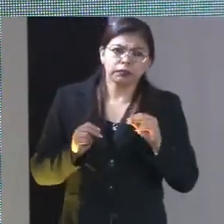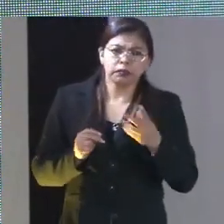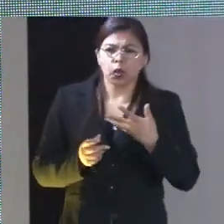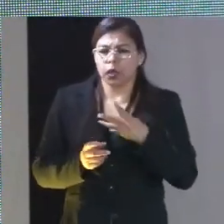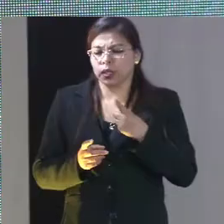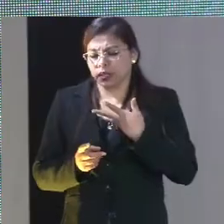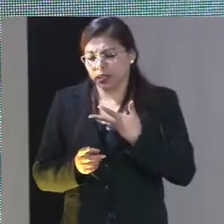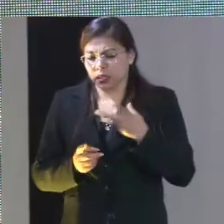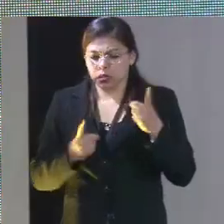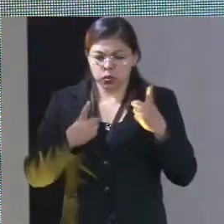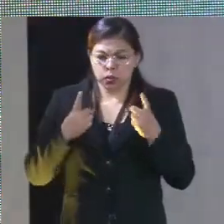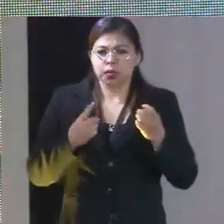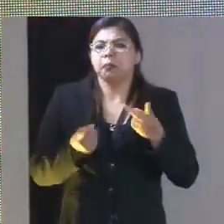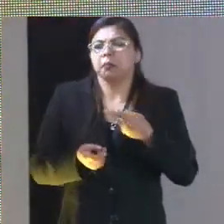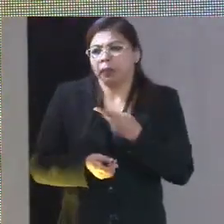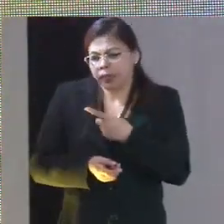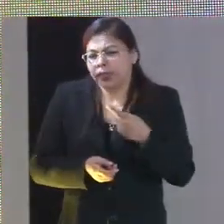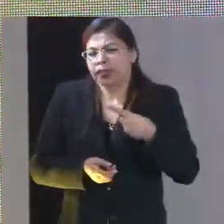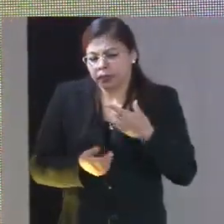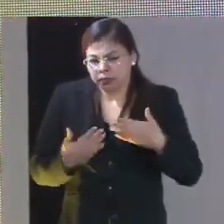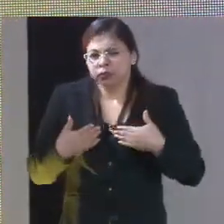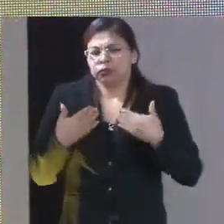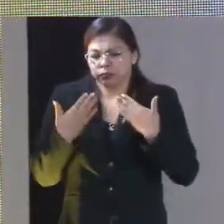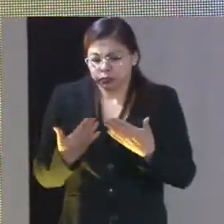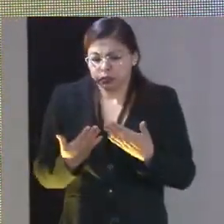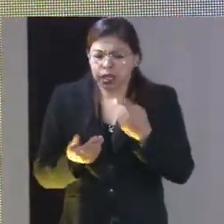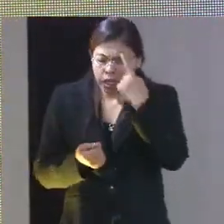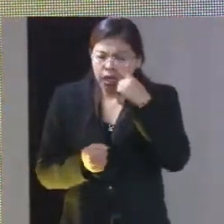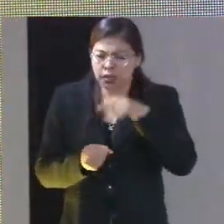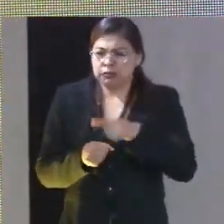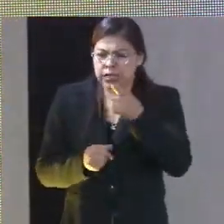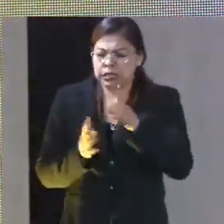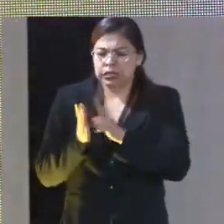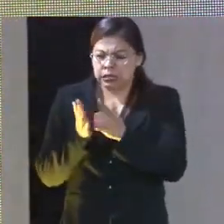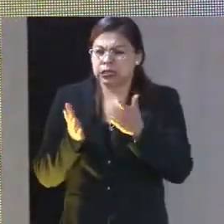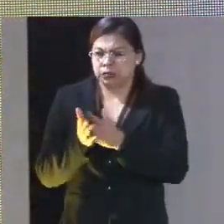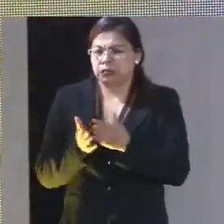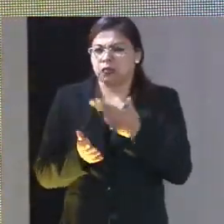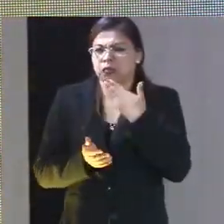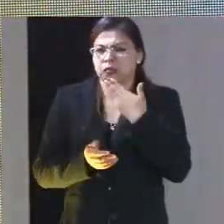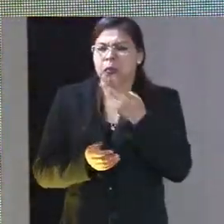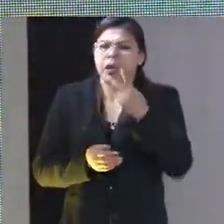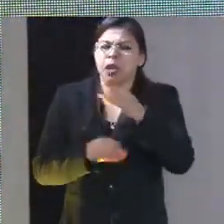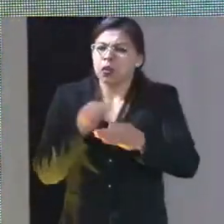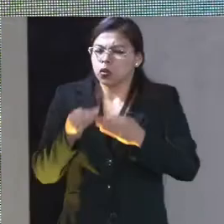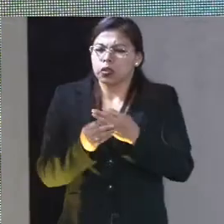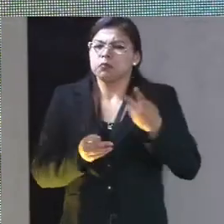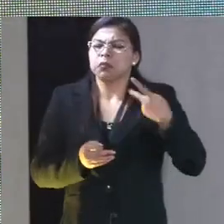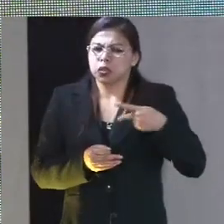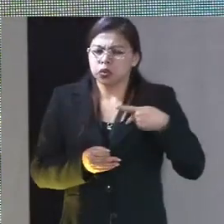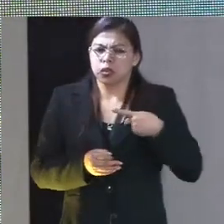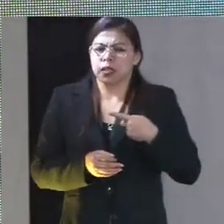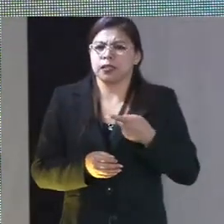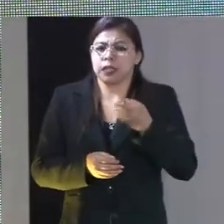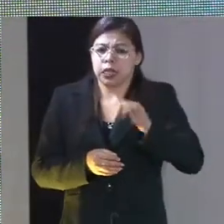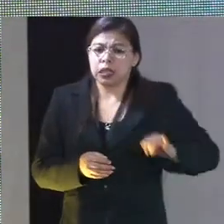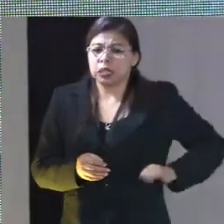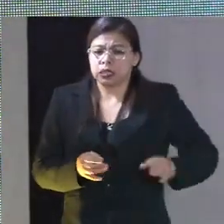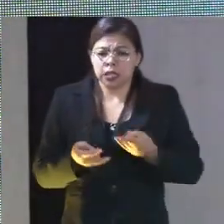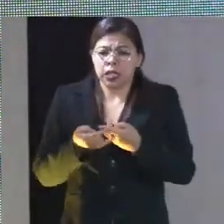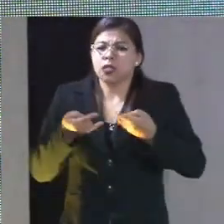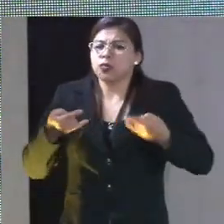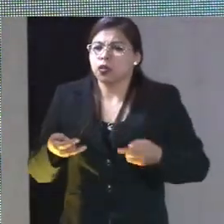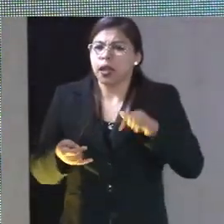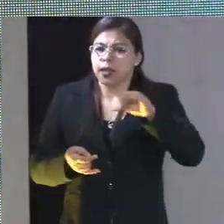va a suceder, pero hay que confesarlo. Pero creo que es un libro que sirve para todo ciudadano que esté interesado en la historia de este país. Y